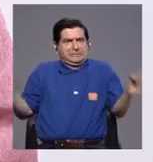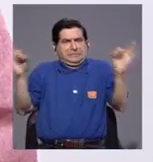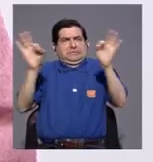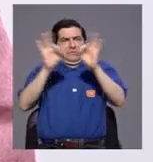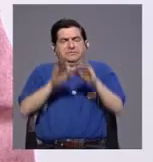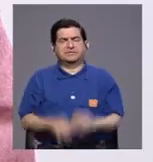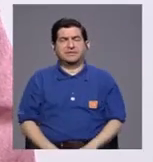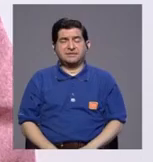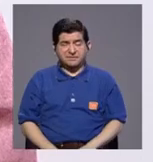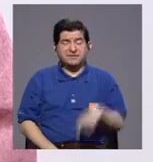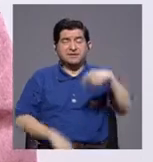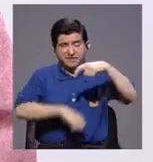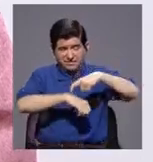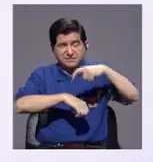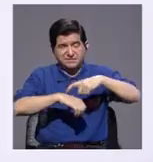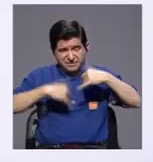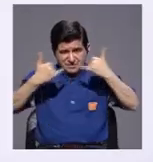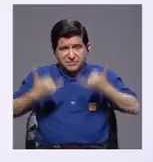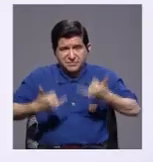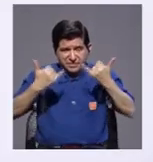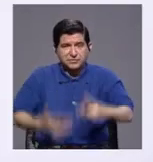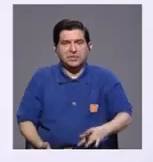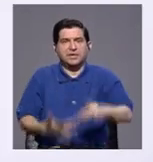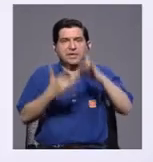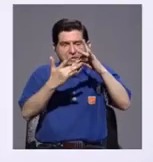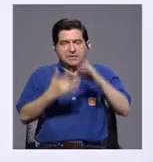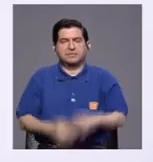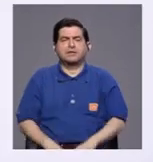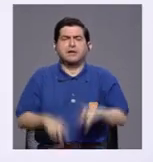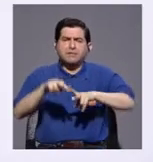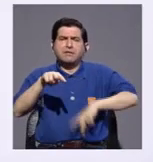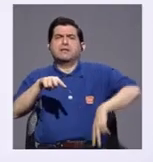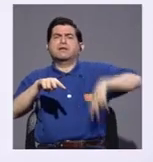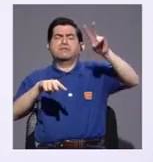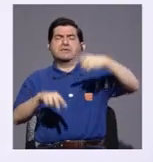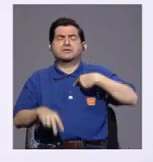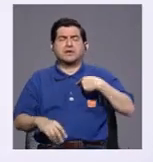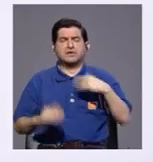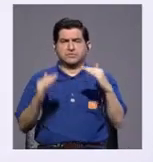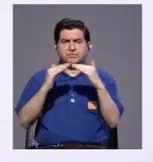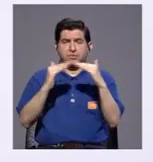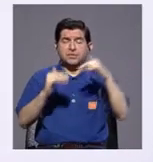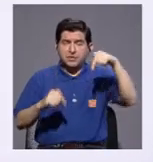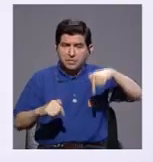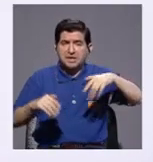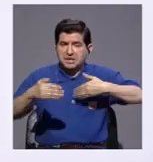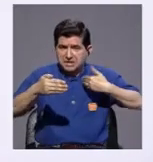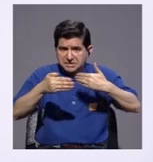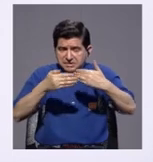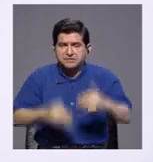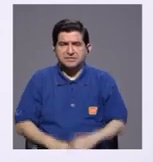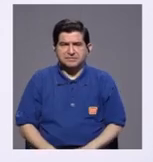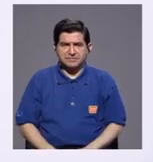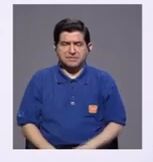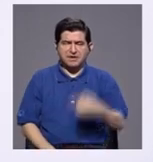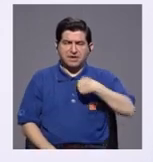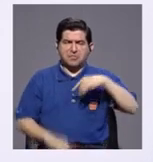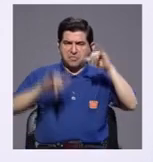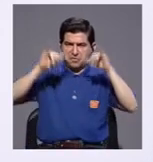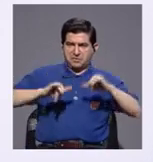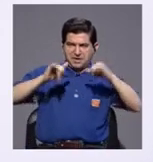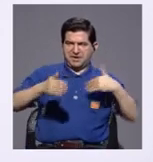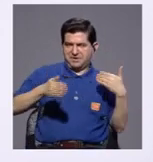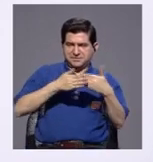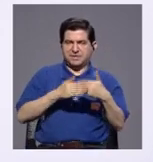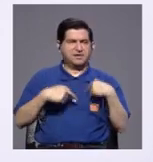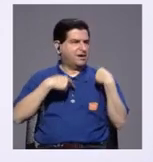en este vídeo y en estos días sobre todo la ventaja es que yo digo de este lado entonces a bien el agua de hoy me queda de este lado